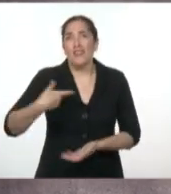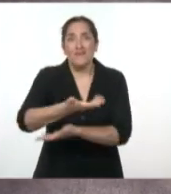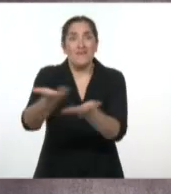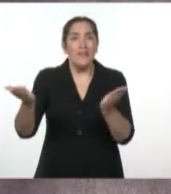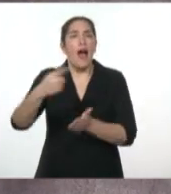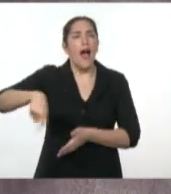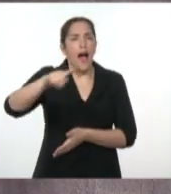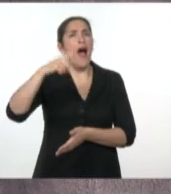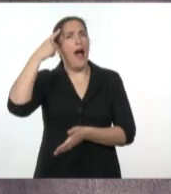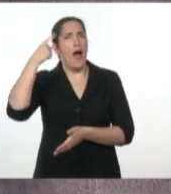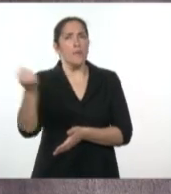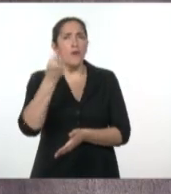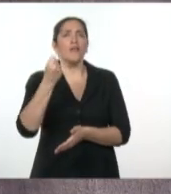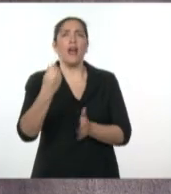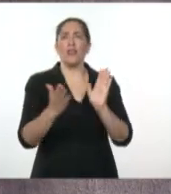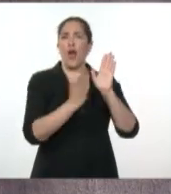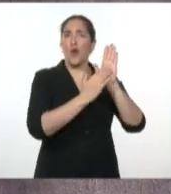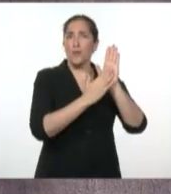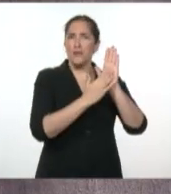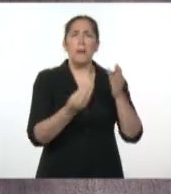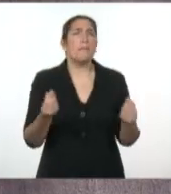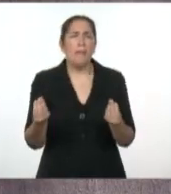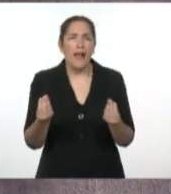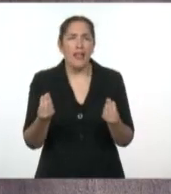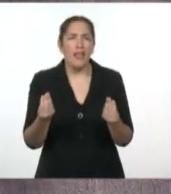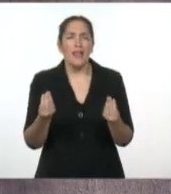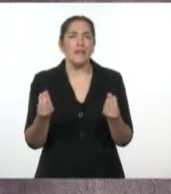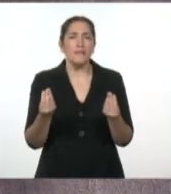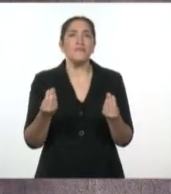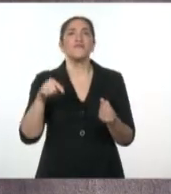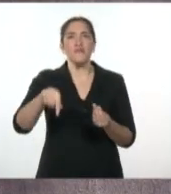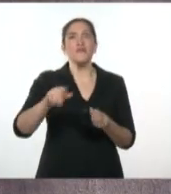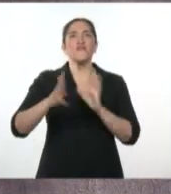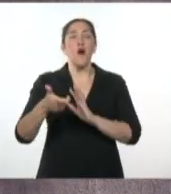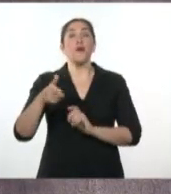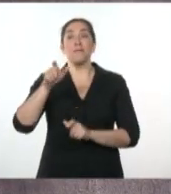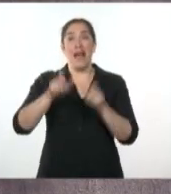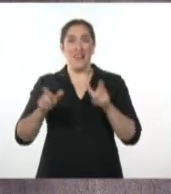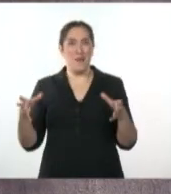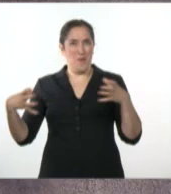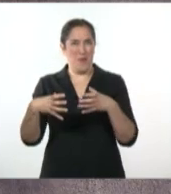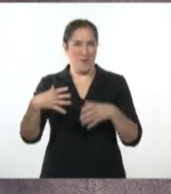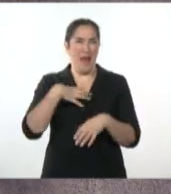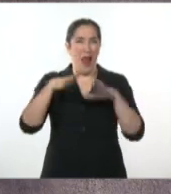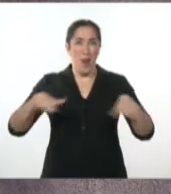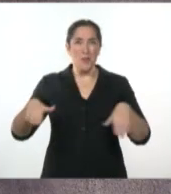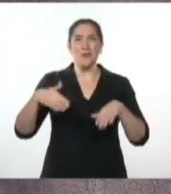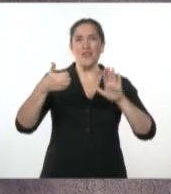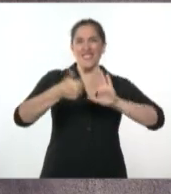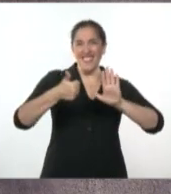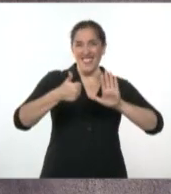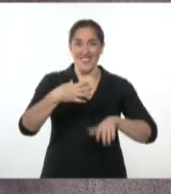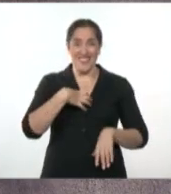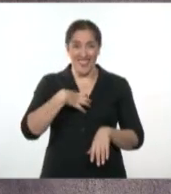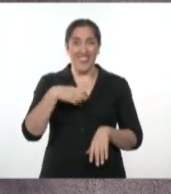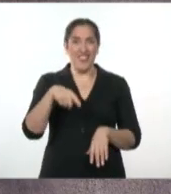puedan poner en diálogo, sobre todo las voces, en este caso de los y las alumnas de sexto grado. Y también